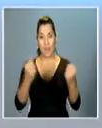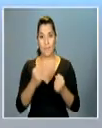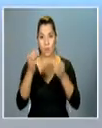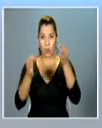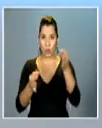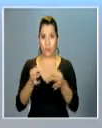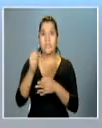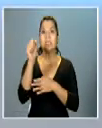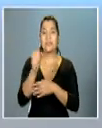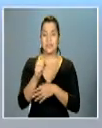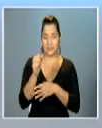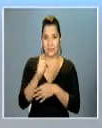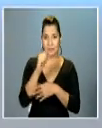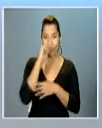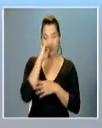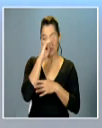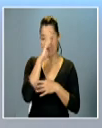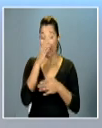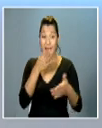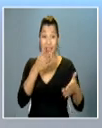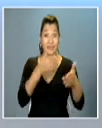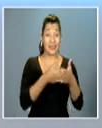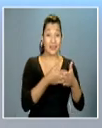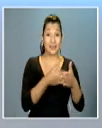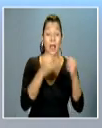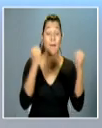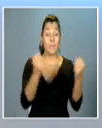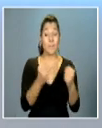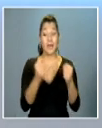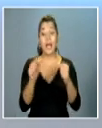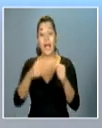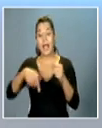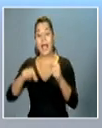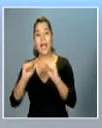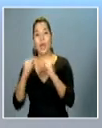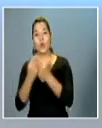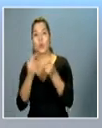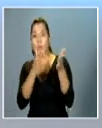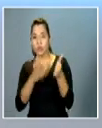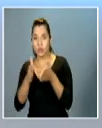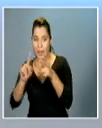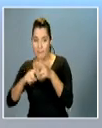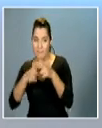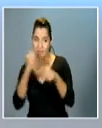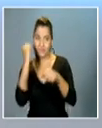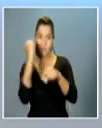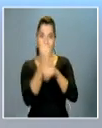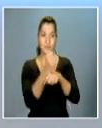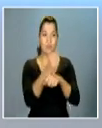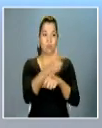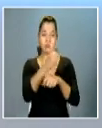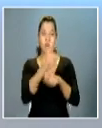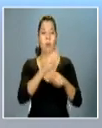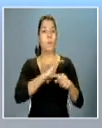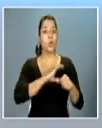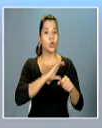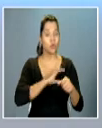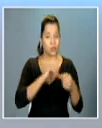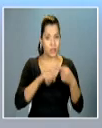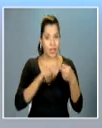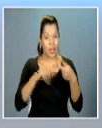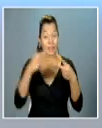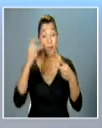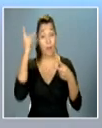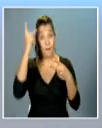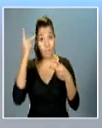Poder Judicial es la última etapa del crimen organizado. Es decir, el crimen organizado empieza matando policías, que son lo más inmediato, empieza matando a los políticos